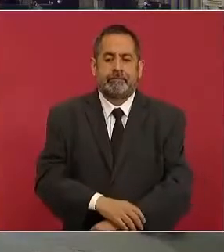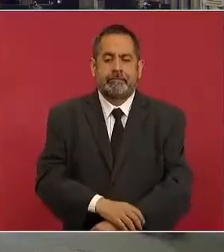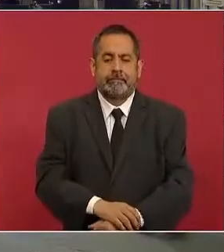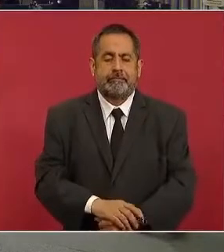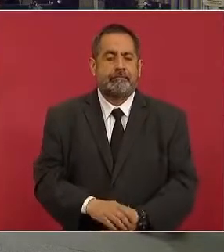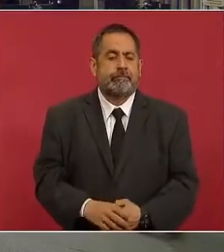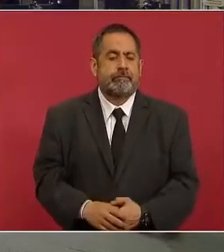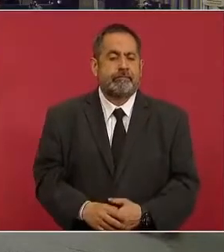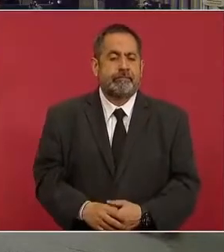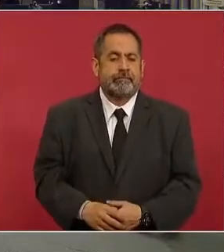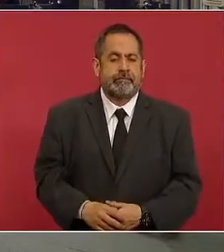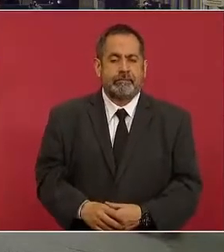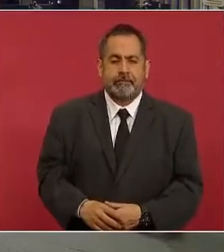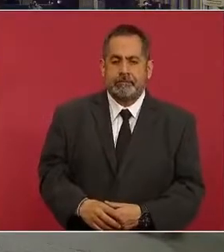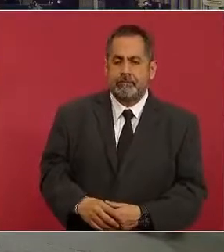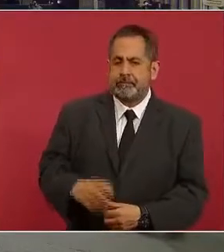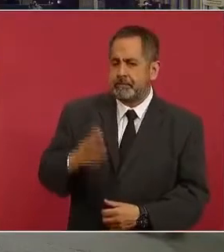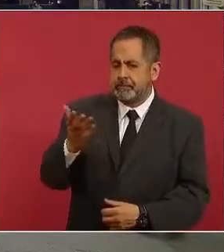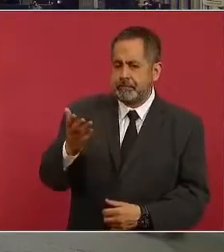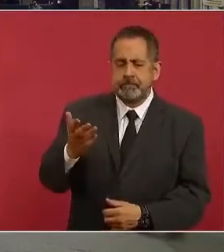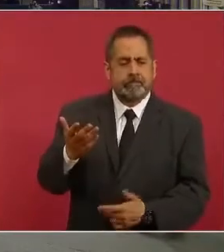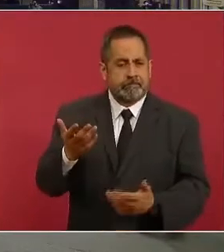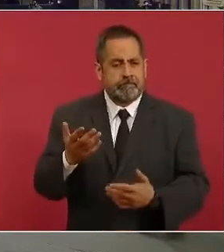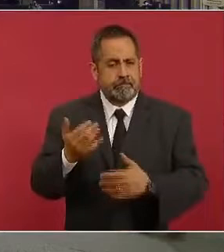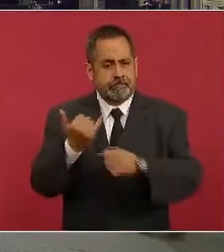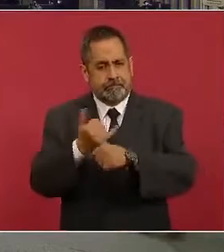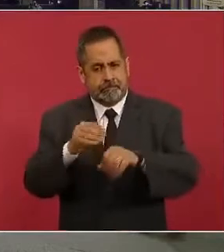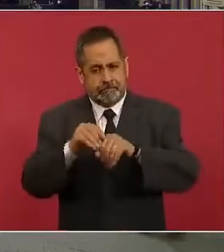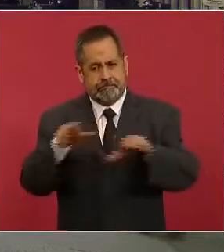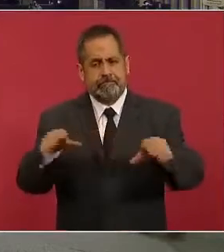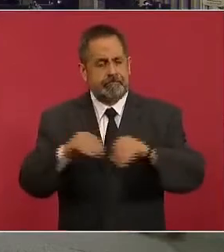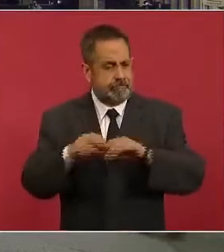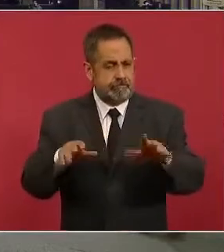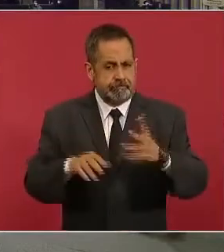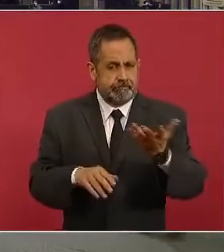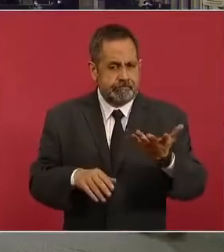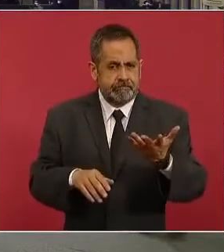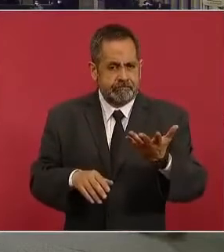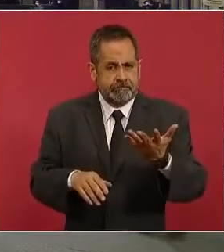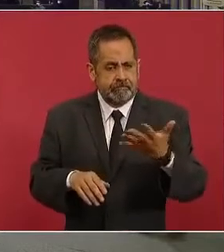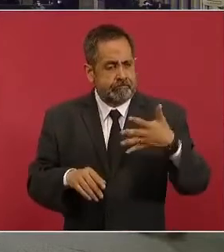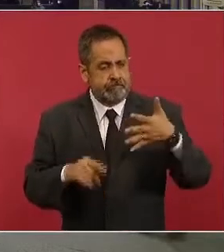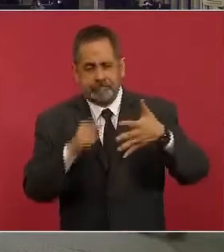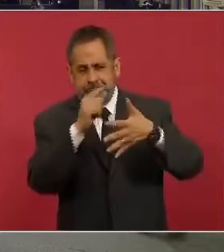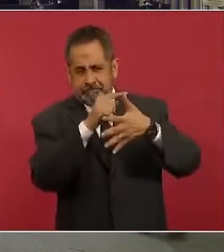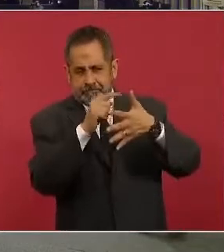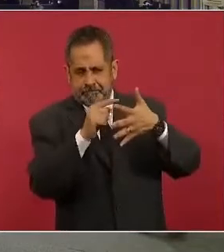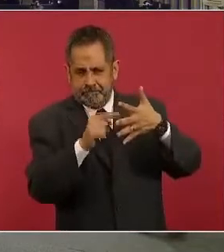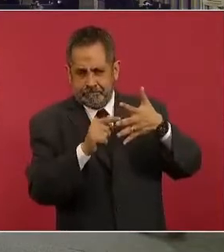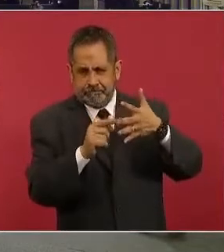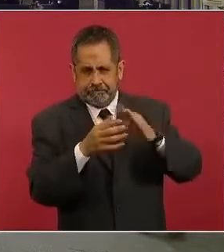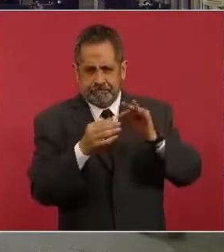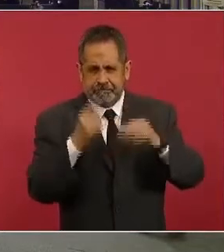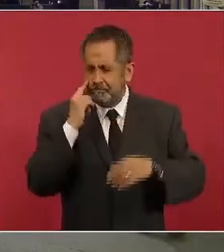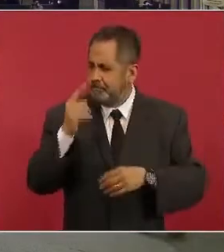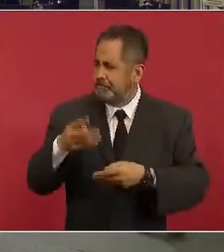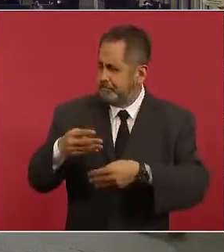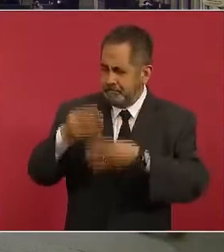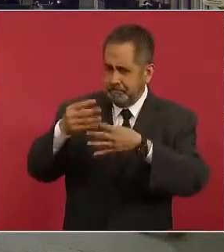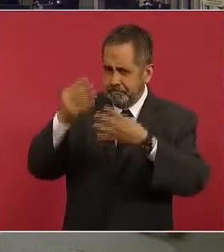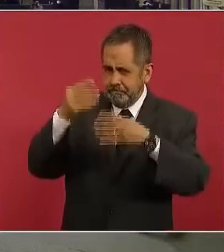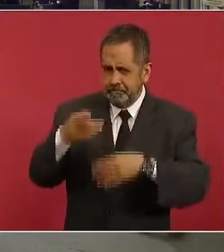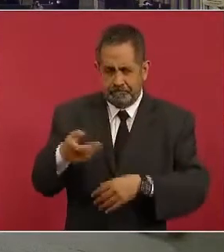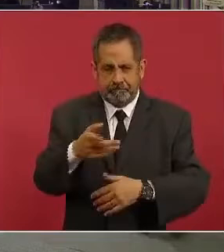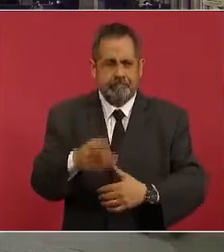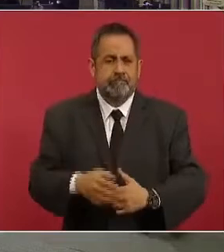Pues a informar están en los primeros puntos. A ver, ¿por qué no pones el